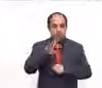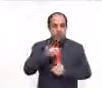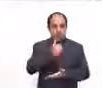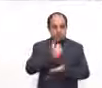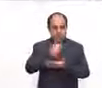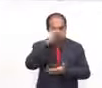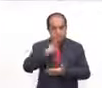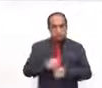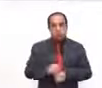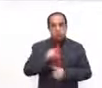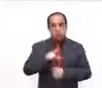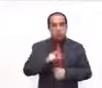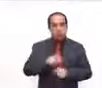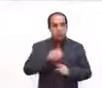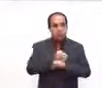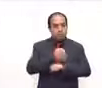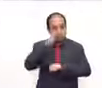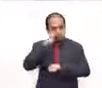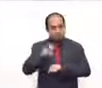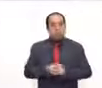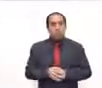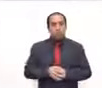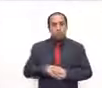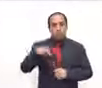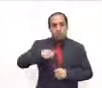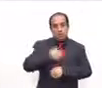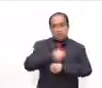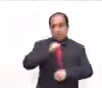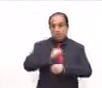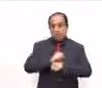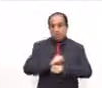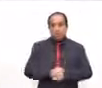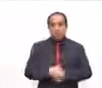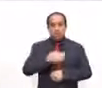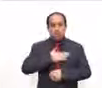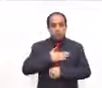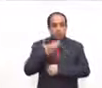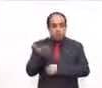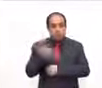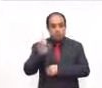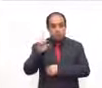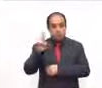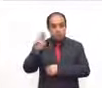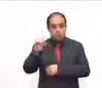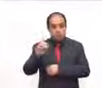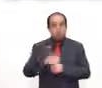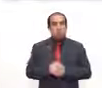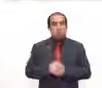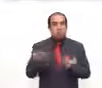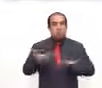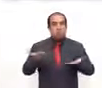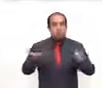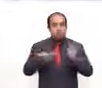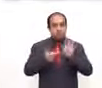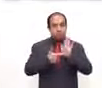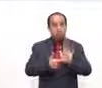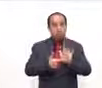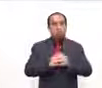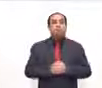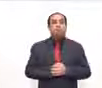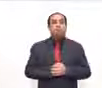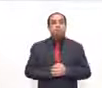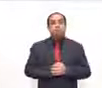Ciudad de México y en la zona metropolitana durante esta semana. Y le voy a pedir a Eduardo que haga la presentación